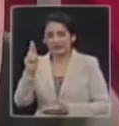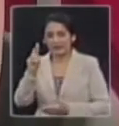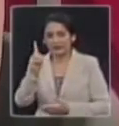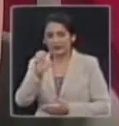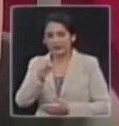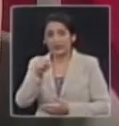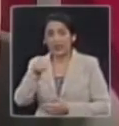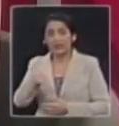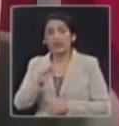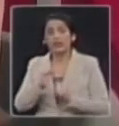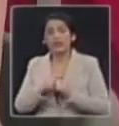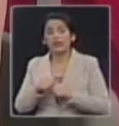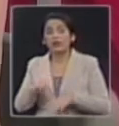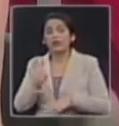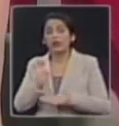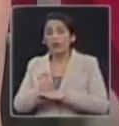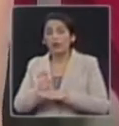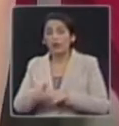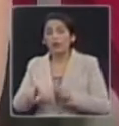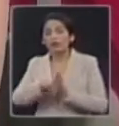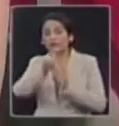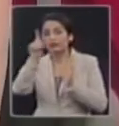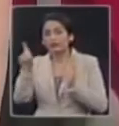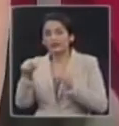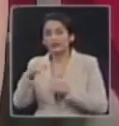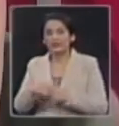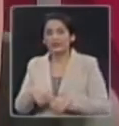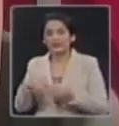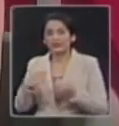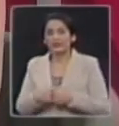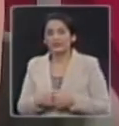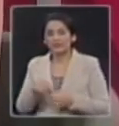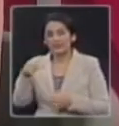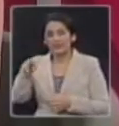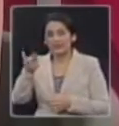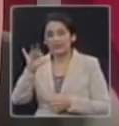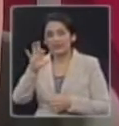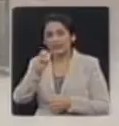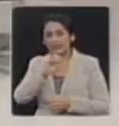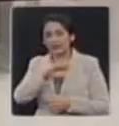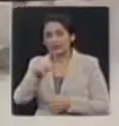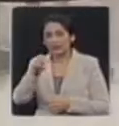nivel nacional ofrecen promociones especialmente para esta época del año. Vamos a ver.